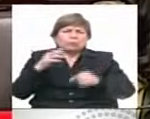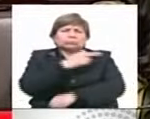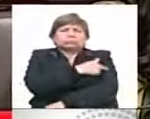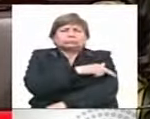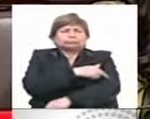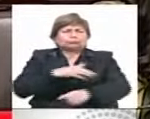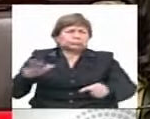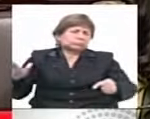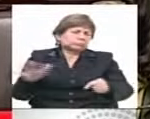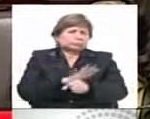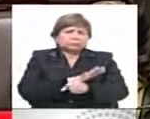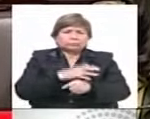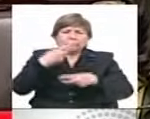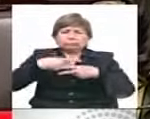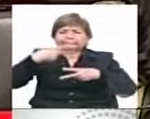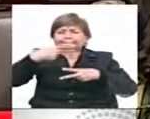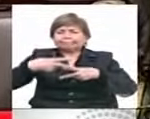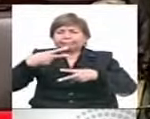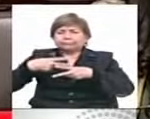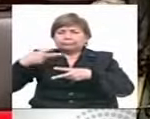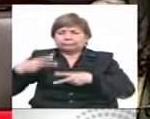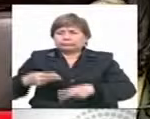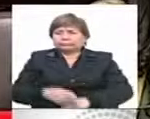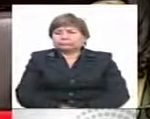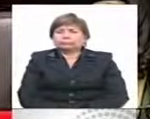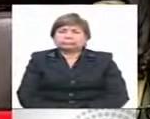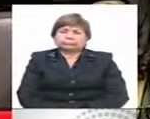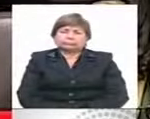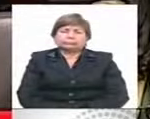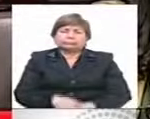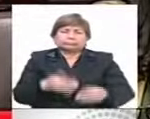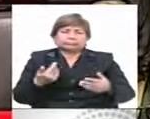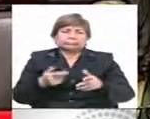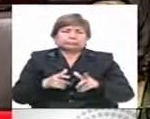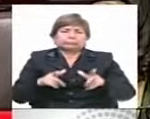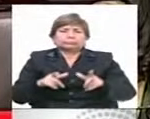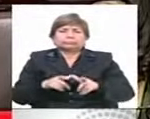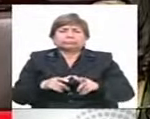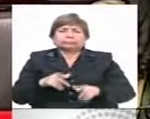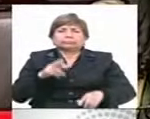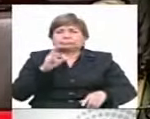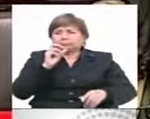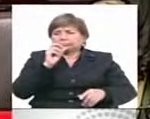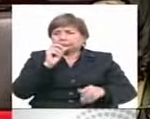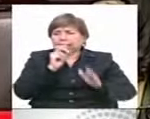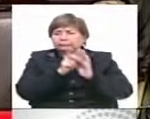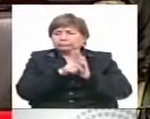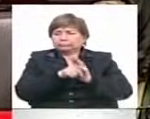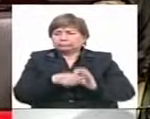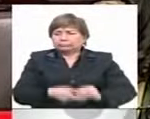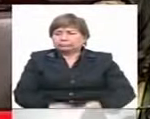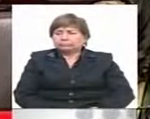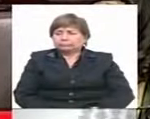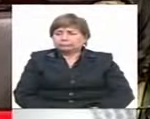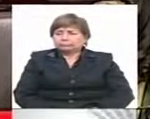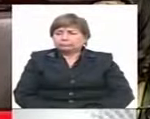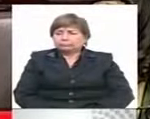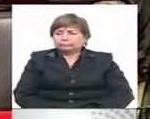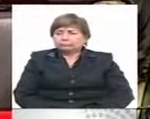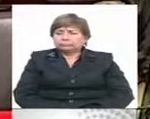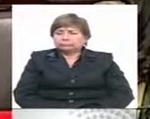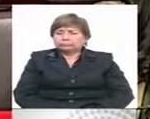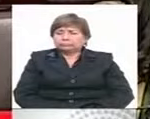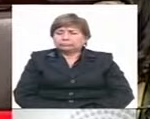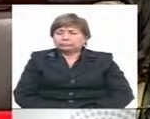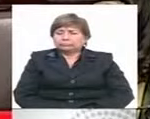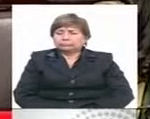hospitales de los distritos vecinos. Por otro lado, 30 segundos, por favor. Tiene 30